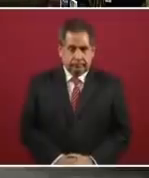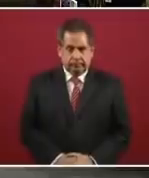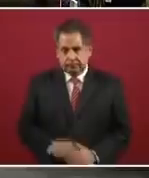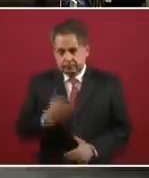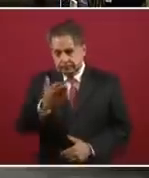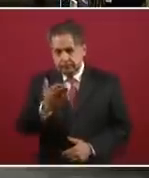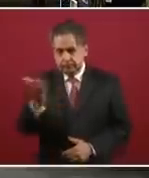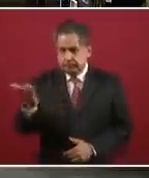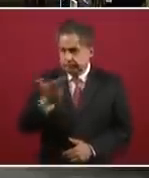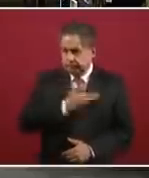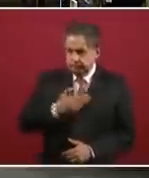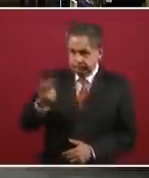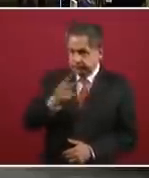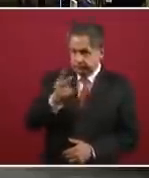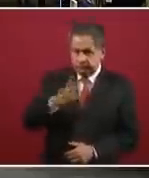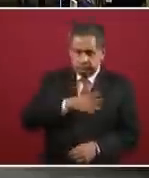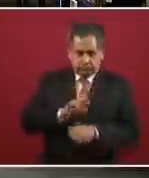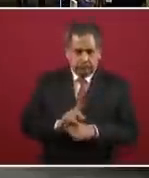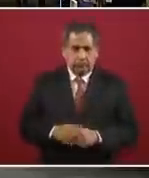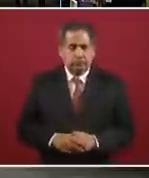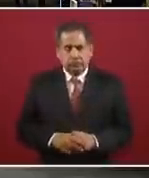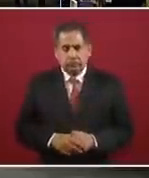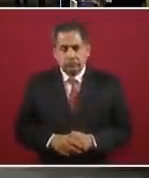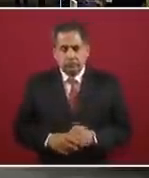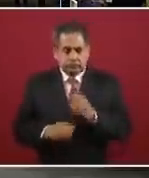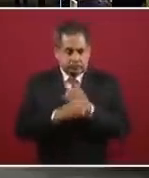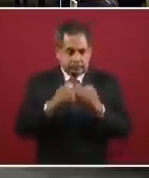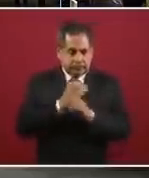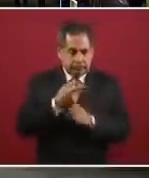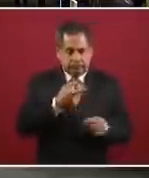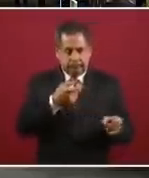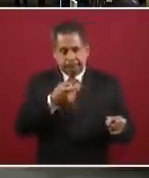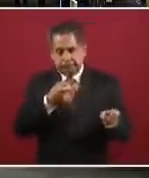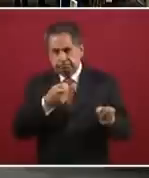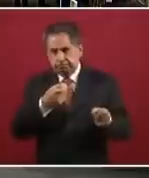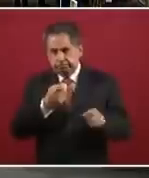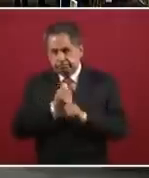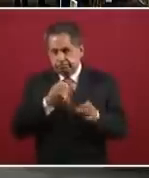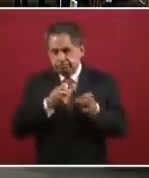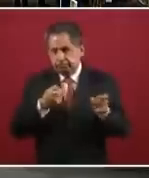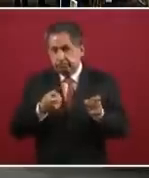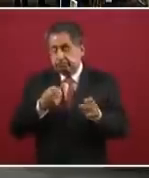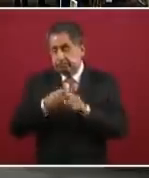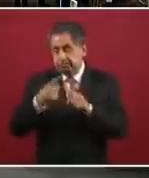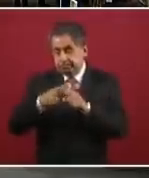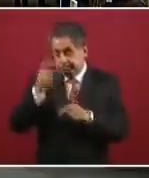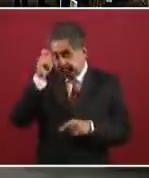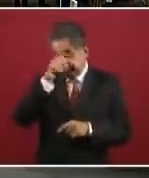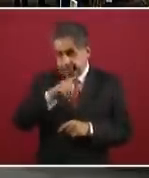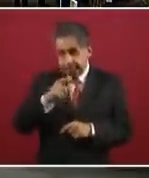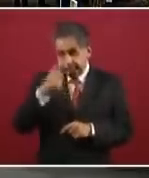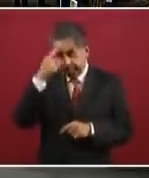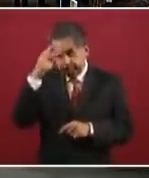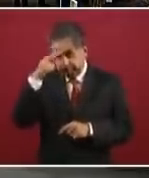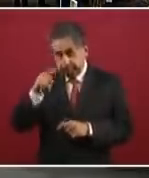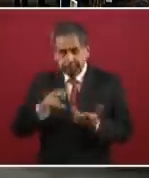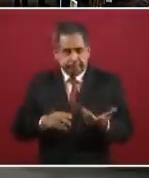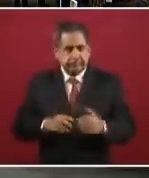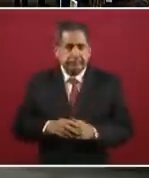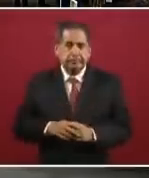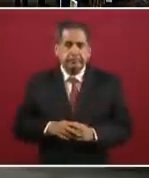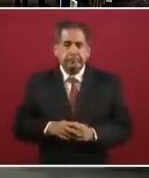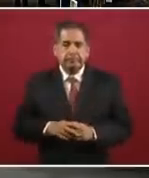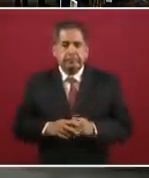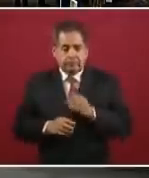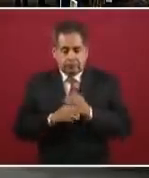Canciller, presidente, buenos días. El tema de las armas es un grave problema para México, sí. No solamente de este gobierno, sino de anteriores, y